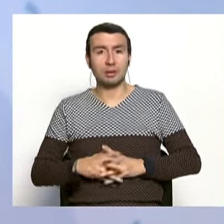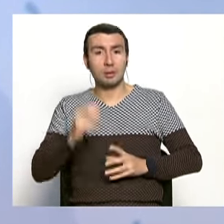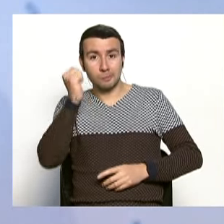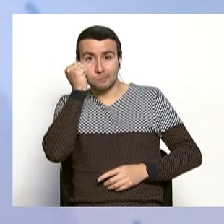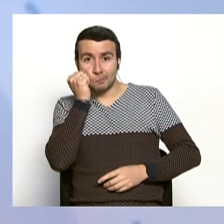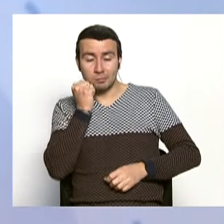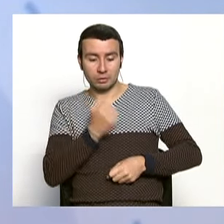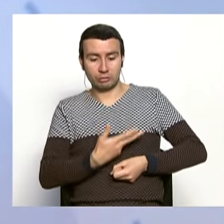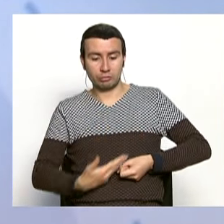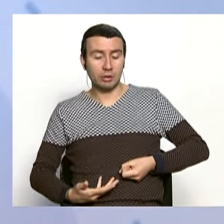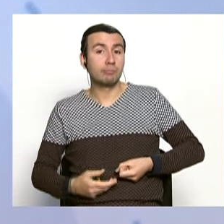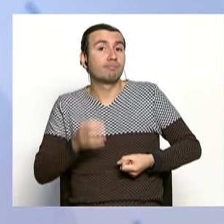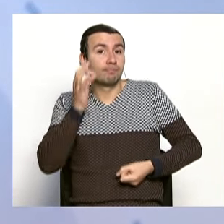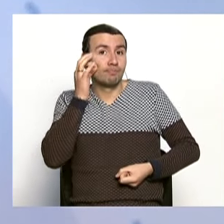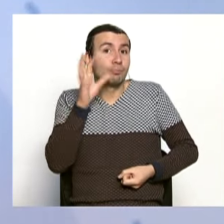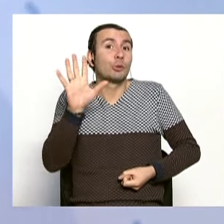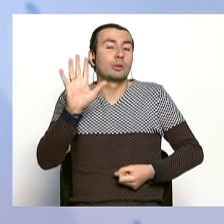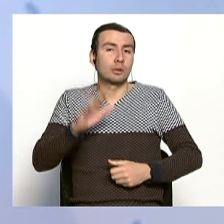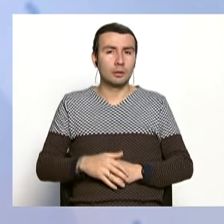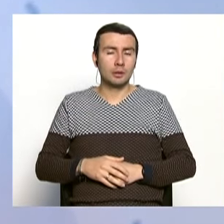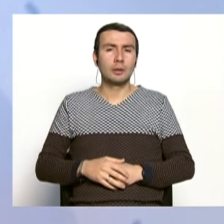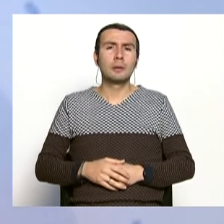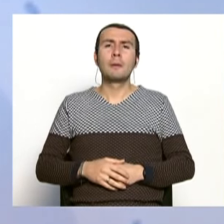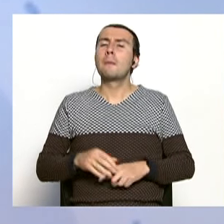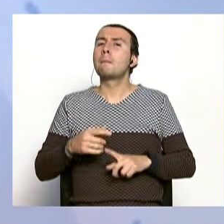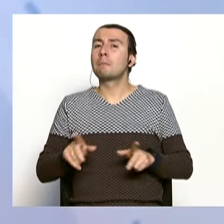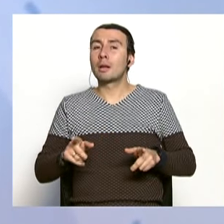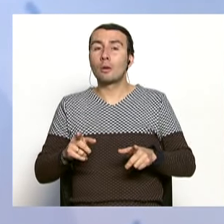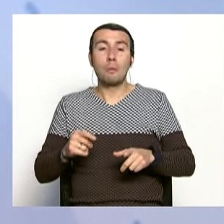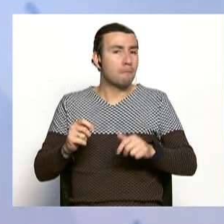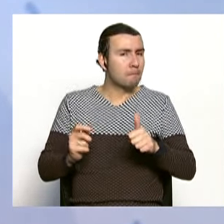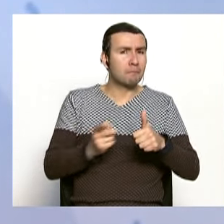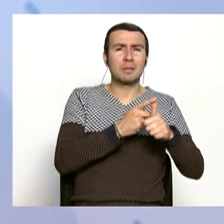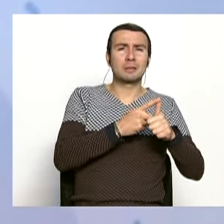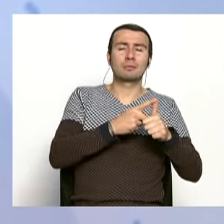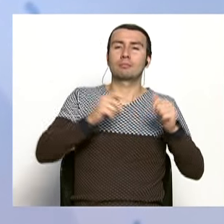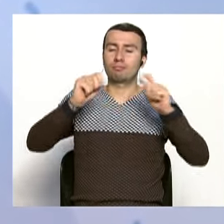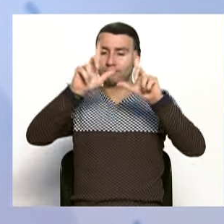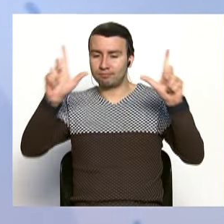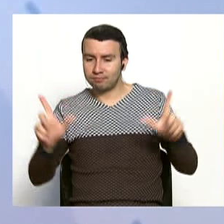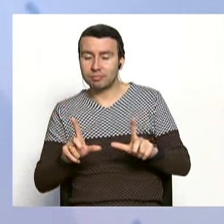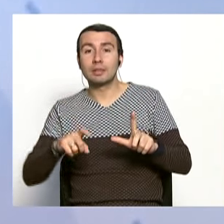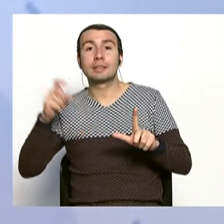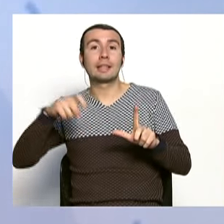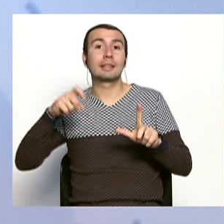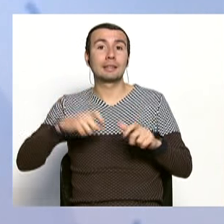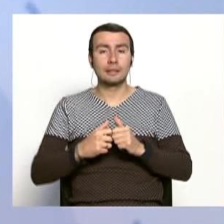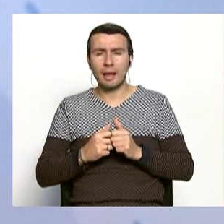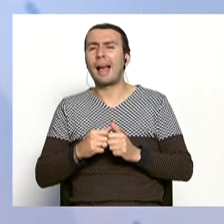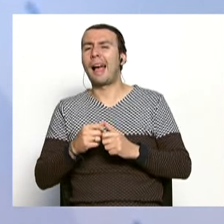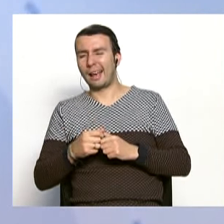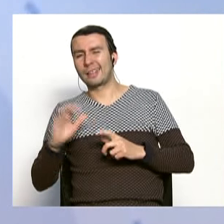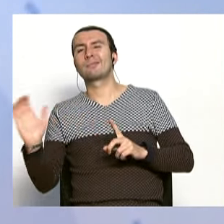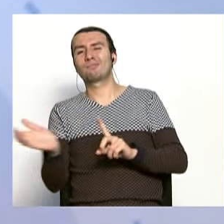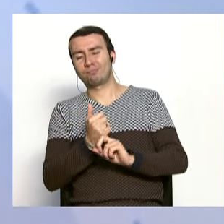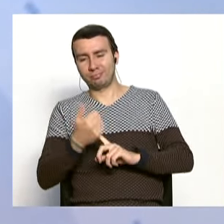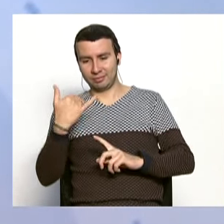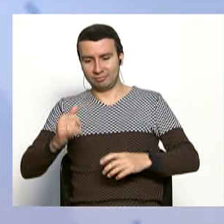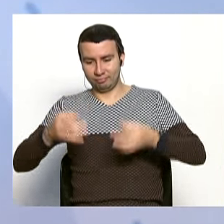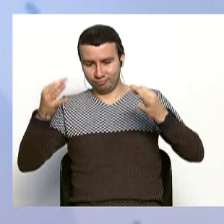cosas El problema es que sin diagnóstico Qué tratamiento va a poder hacer uno es